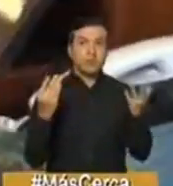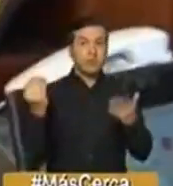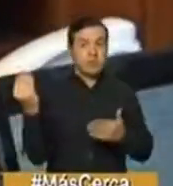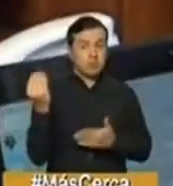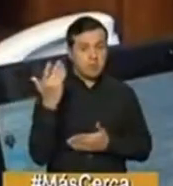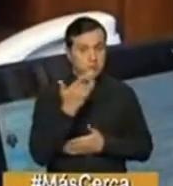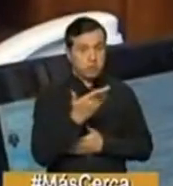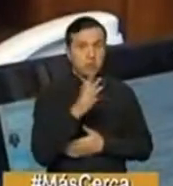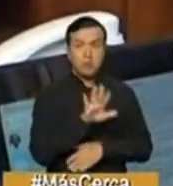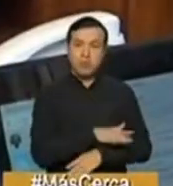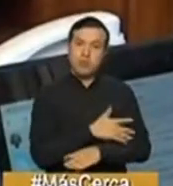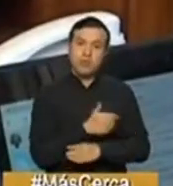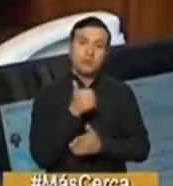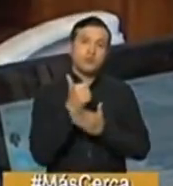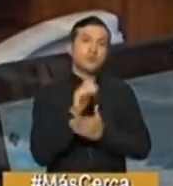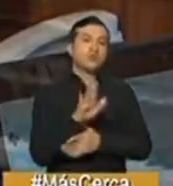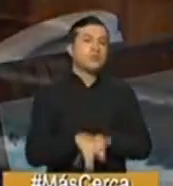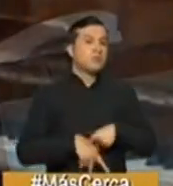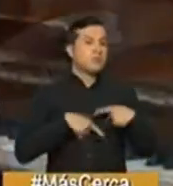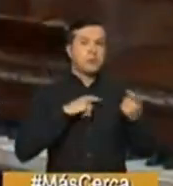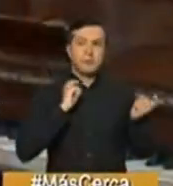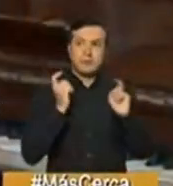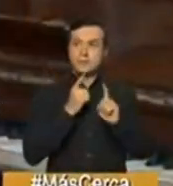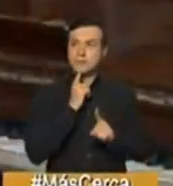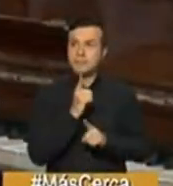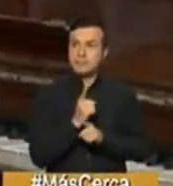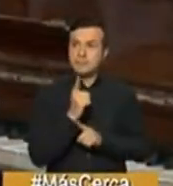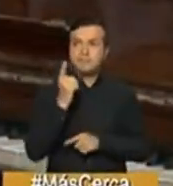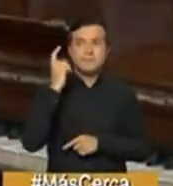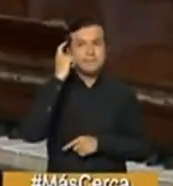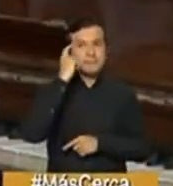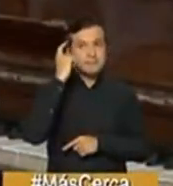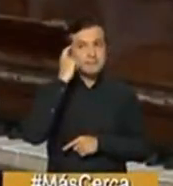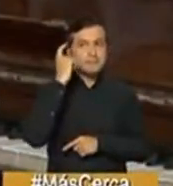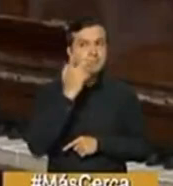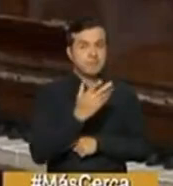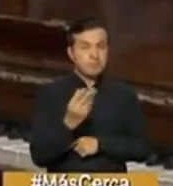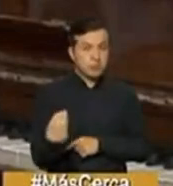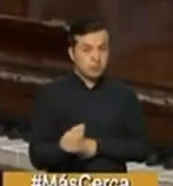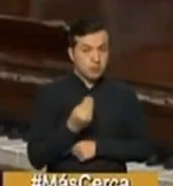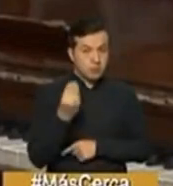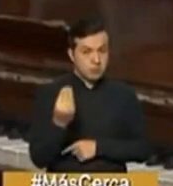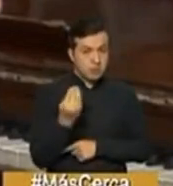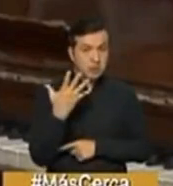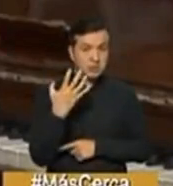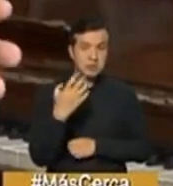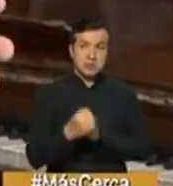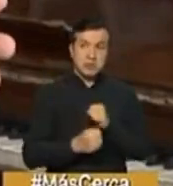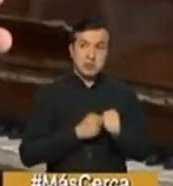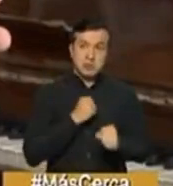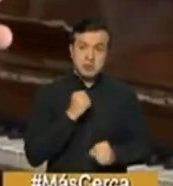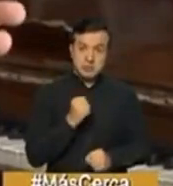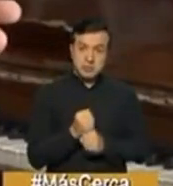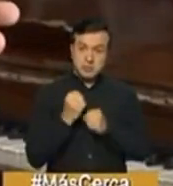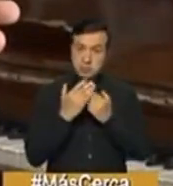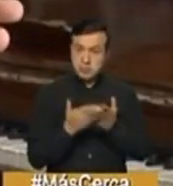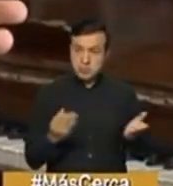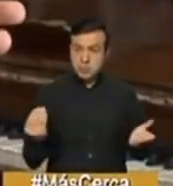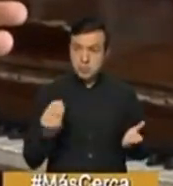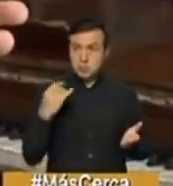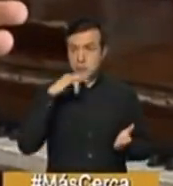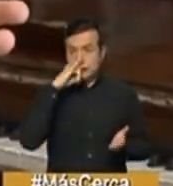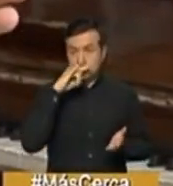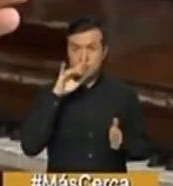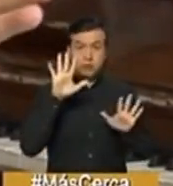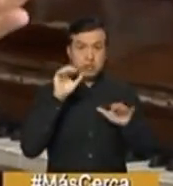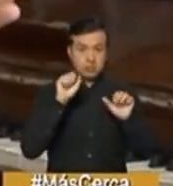chicos a quienes la música les cambió la vida. Yo me imagino un joven de unos 15 años, que es lo que tenemos aquí, o un niño de